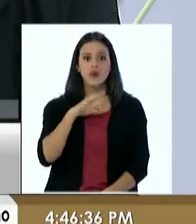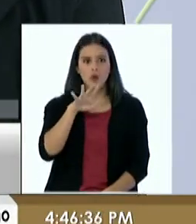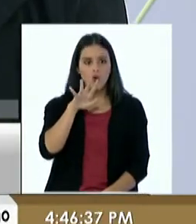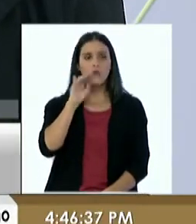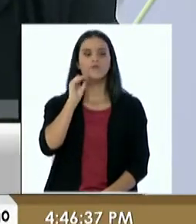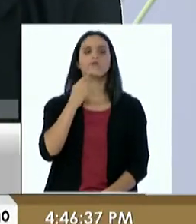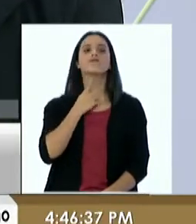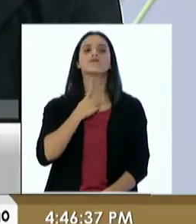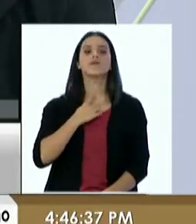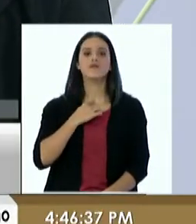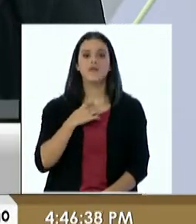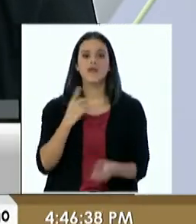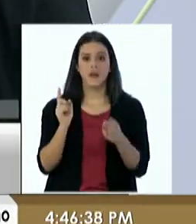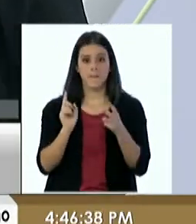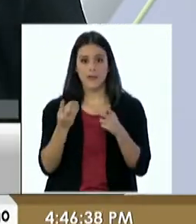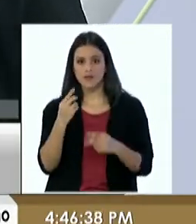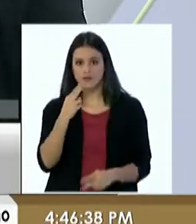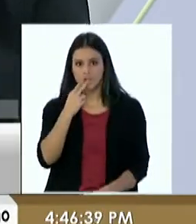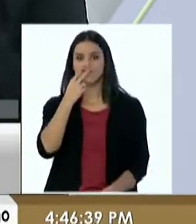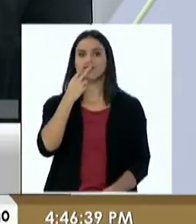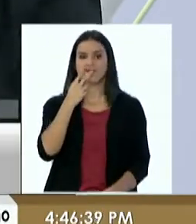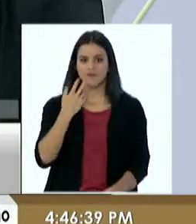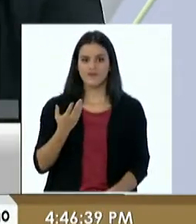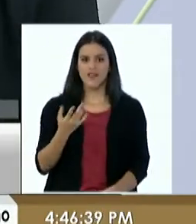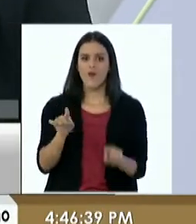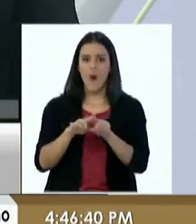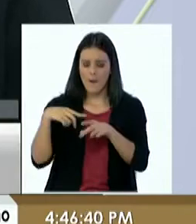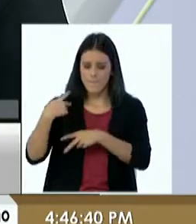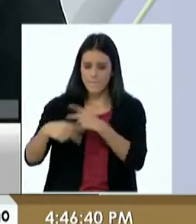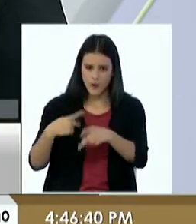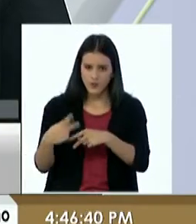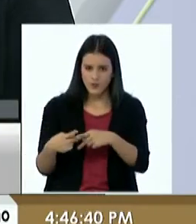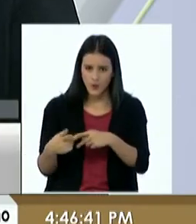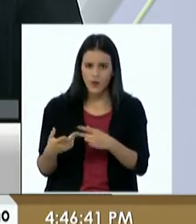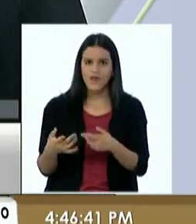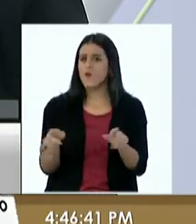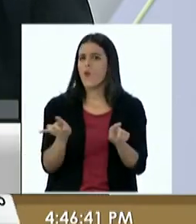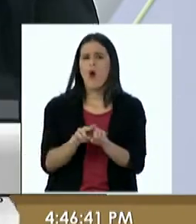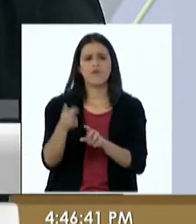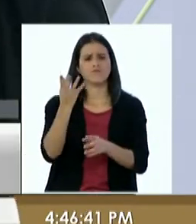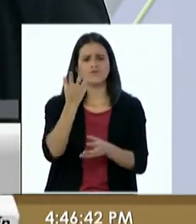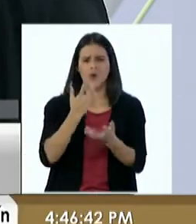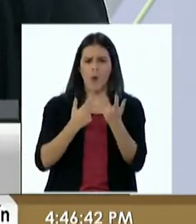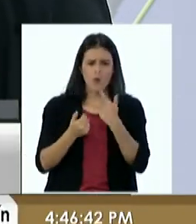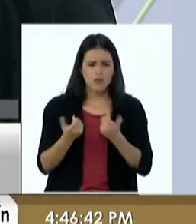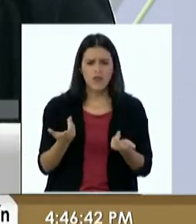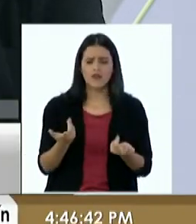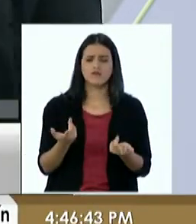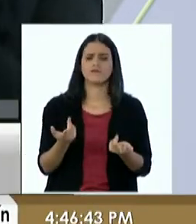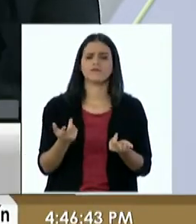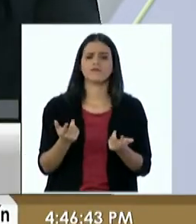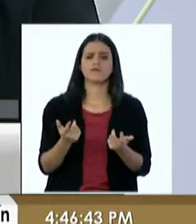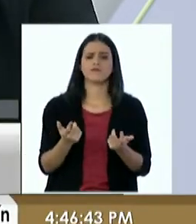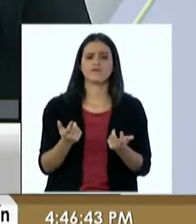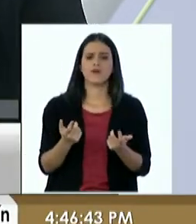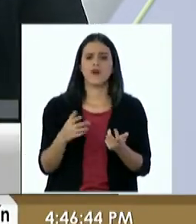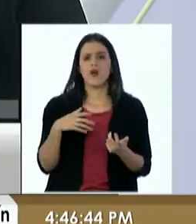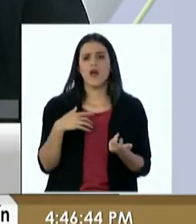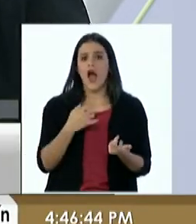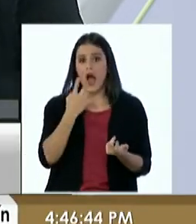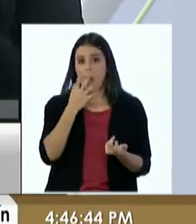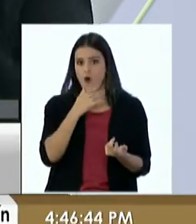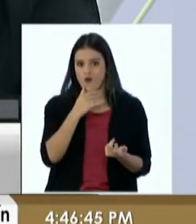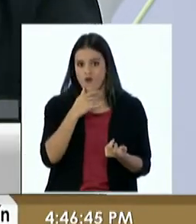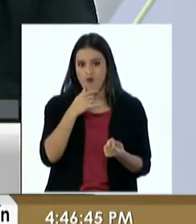respira y vuelve a succionar ok eso mismo hace cuando se introduce el alimento él va a pesar de que no tenga dientes